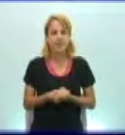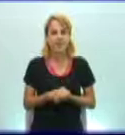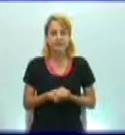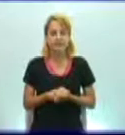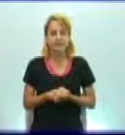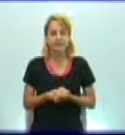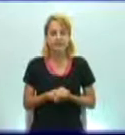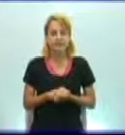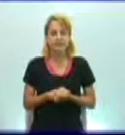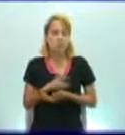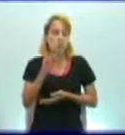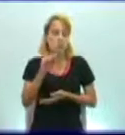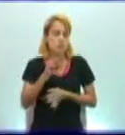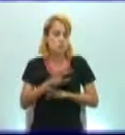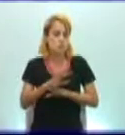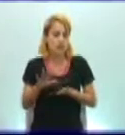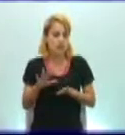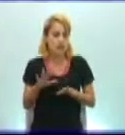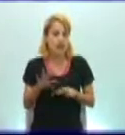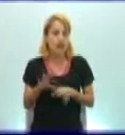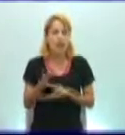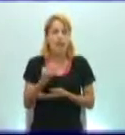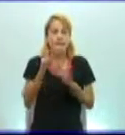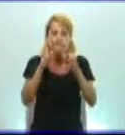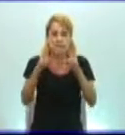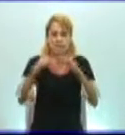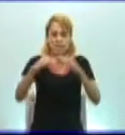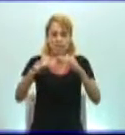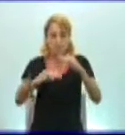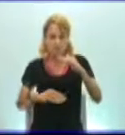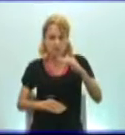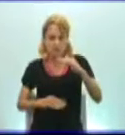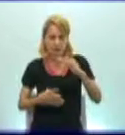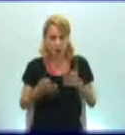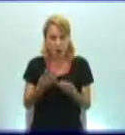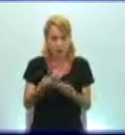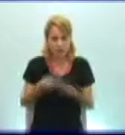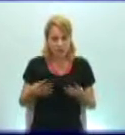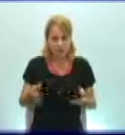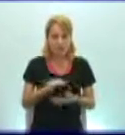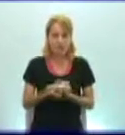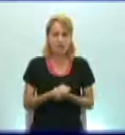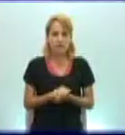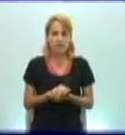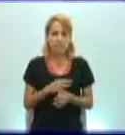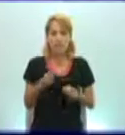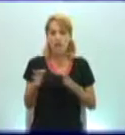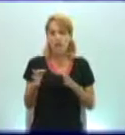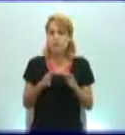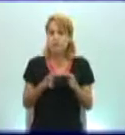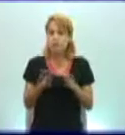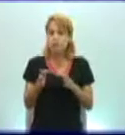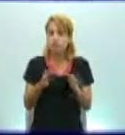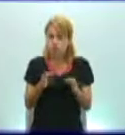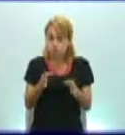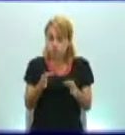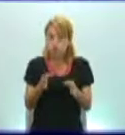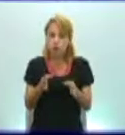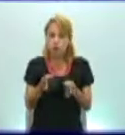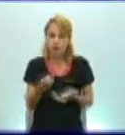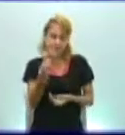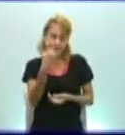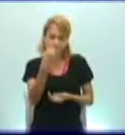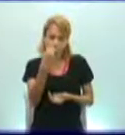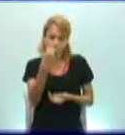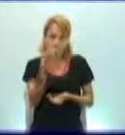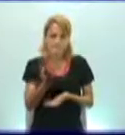Como dijimos, se ubica en el subsuelo en la mayoría de casos. Y las funciones de la raíz son de